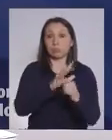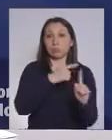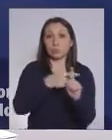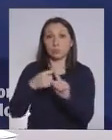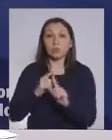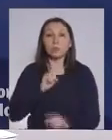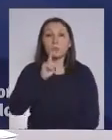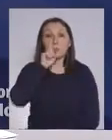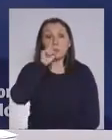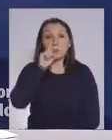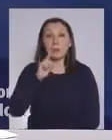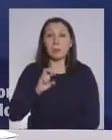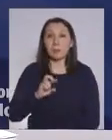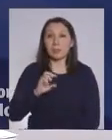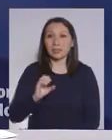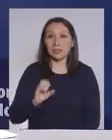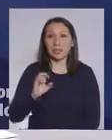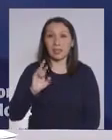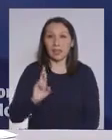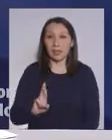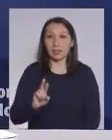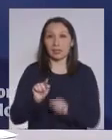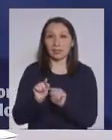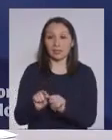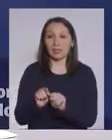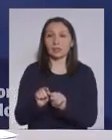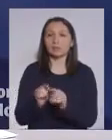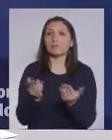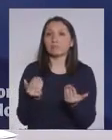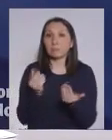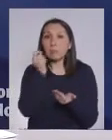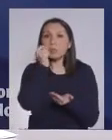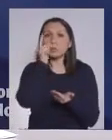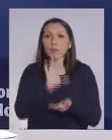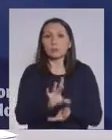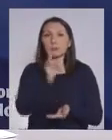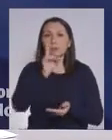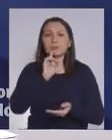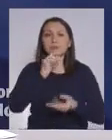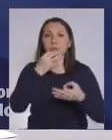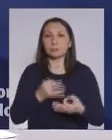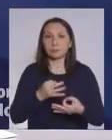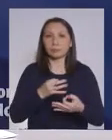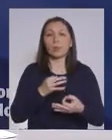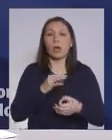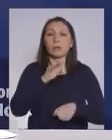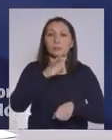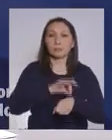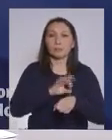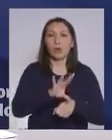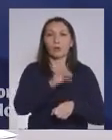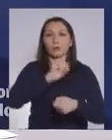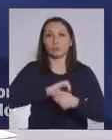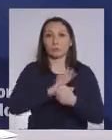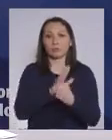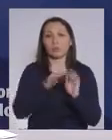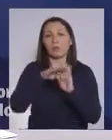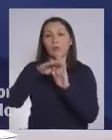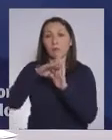pcr reacción de polimerasa en cadena necesario para diagnosticar el coronavirus ha disminuido